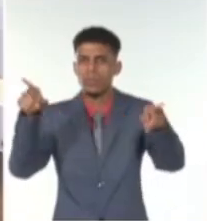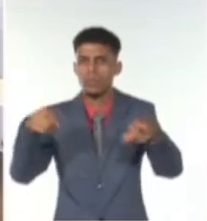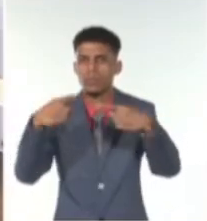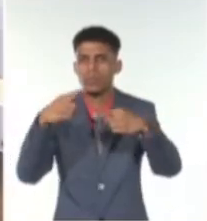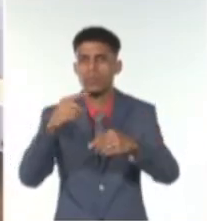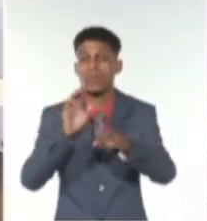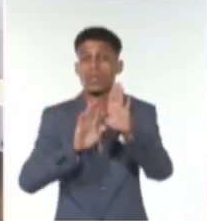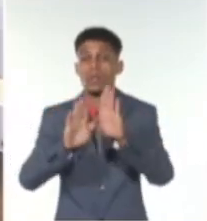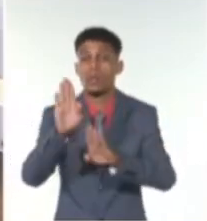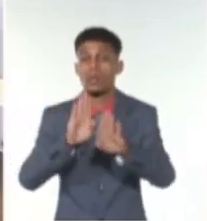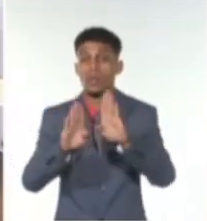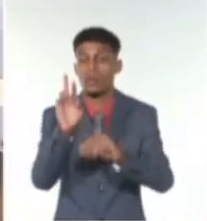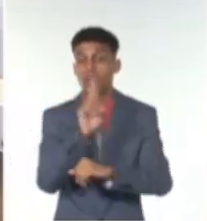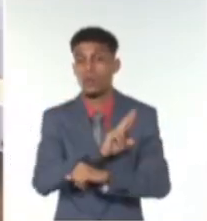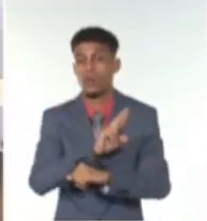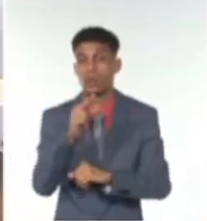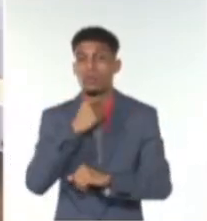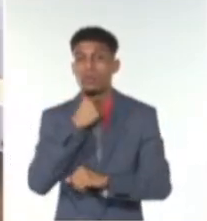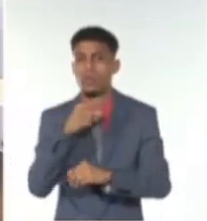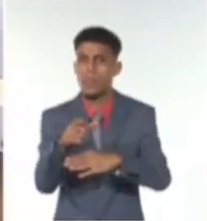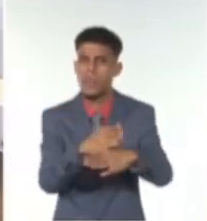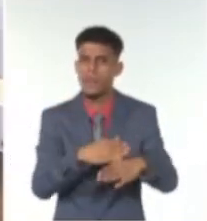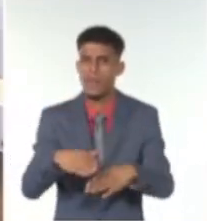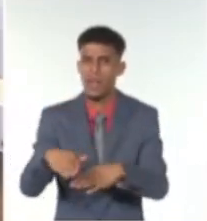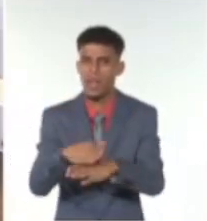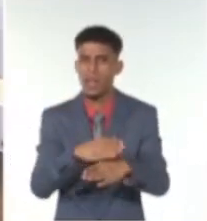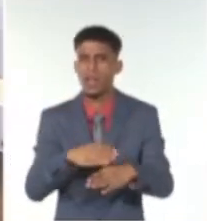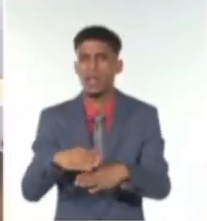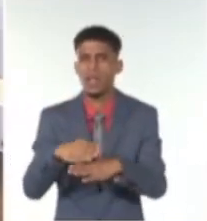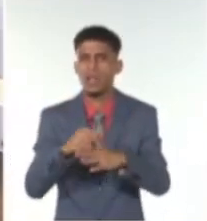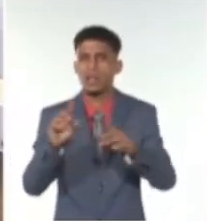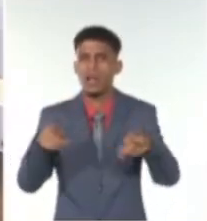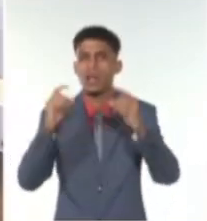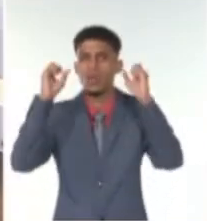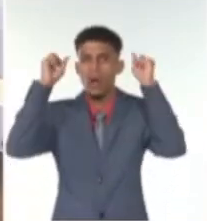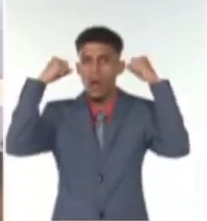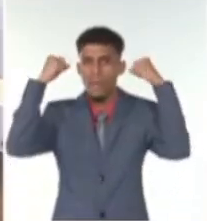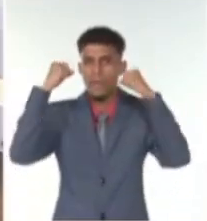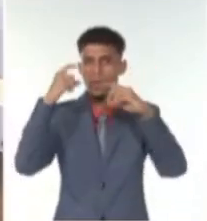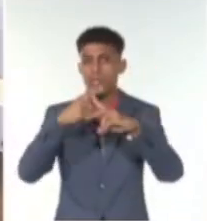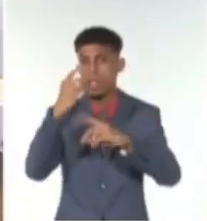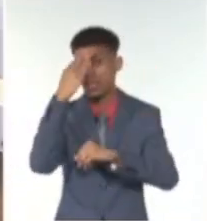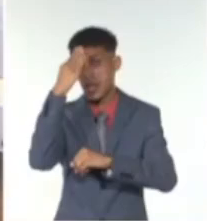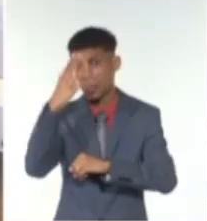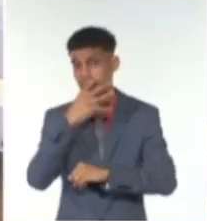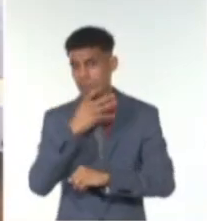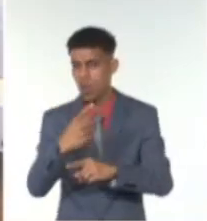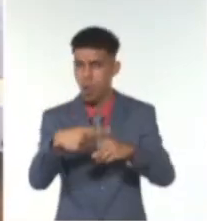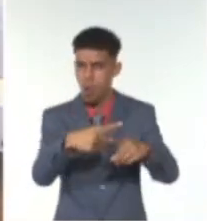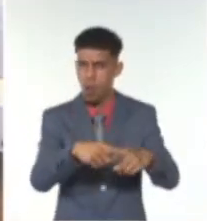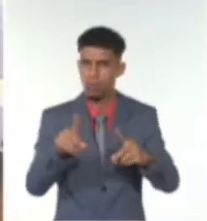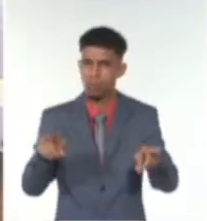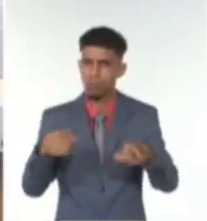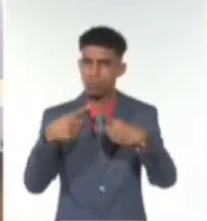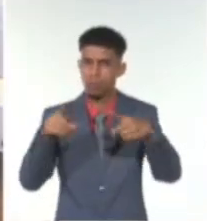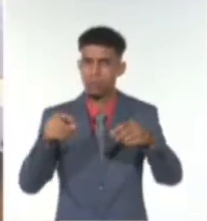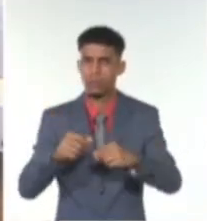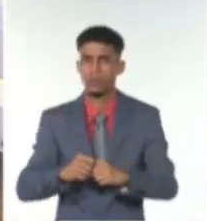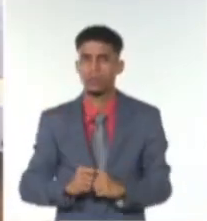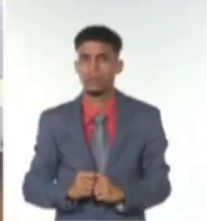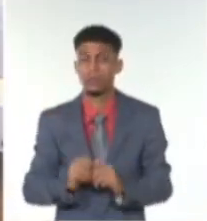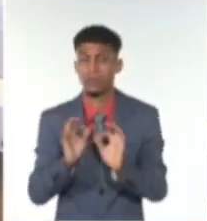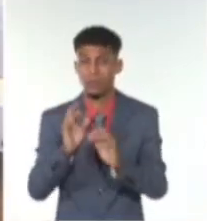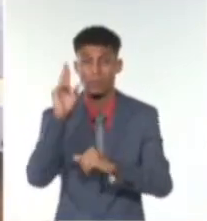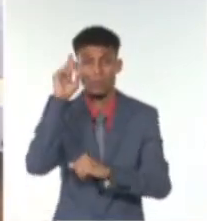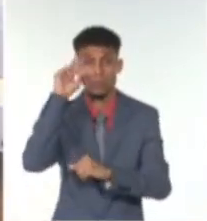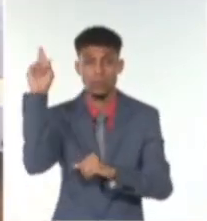musicales emblemáticos como Elegía a Salvador Allende, Canto a Camilo y Gracias Fidel, entre otros. Como pieza relevante se recuerda su